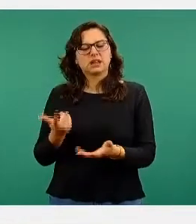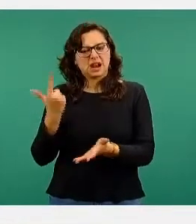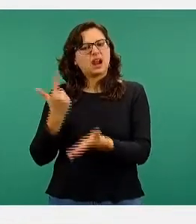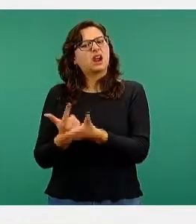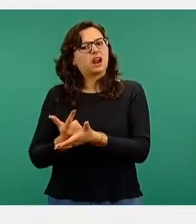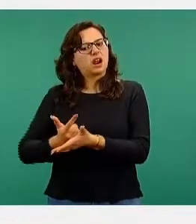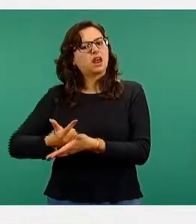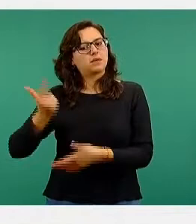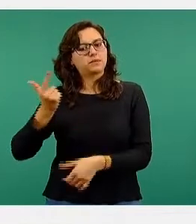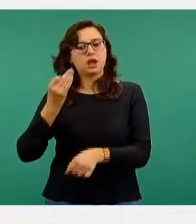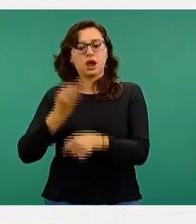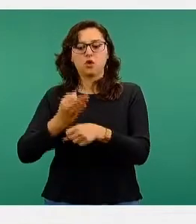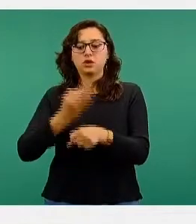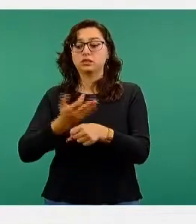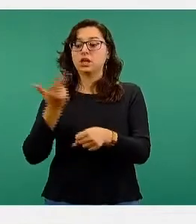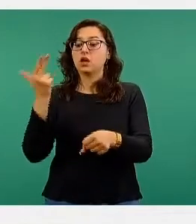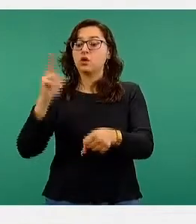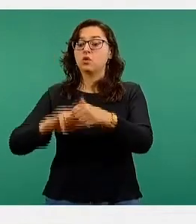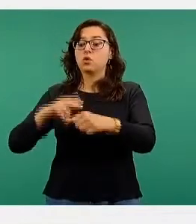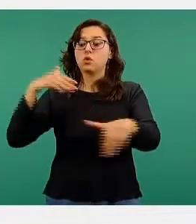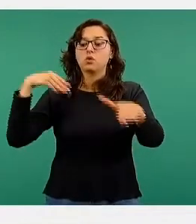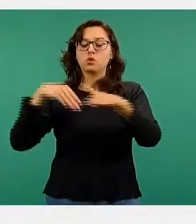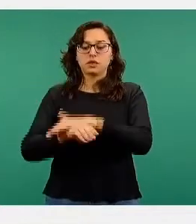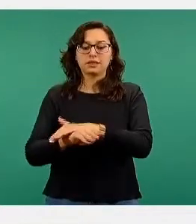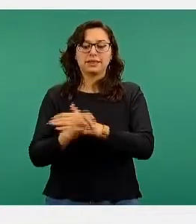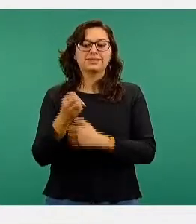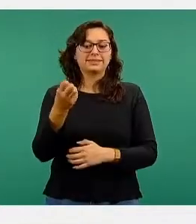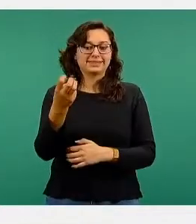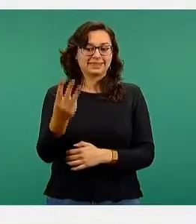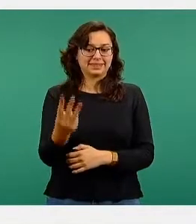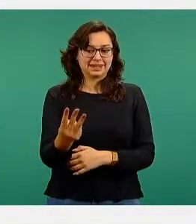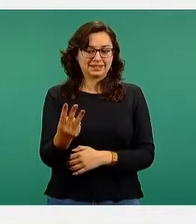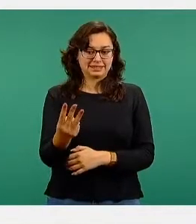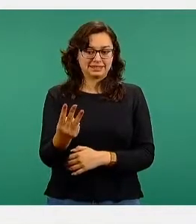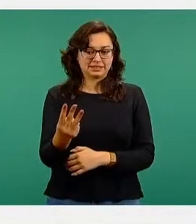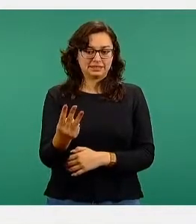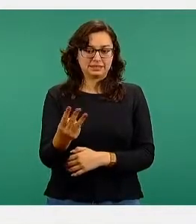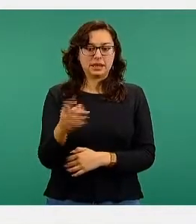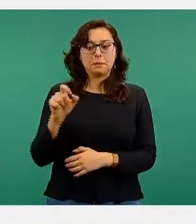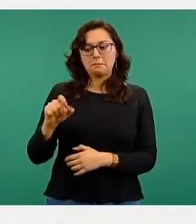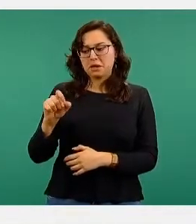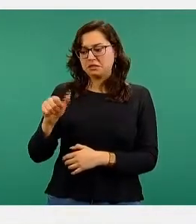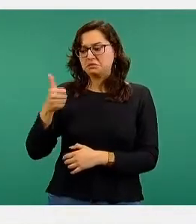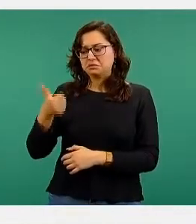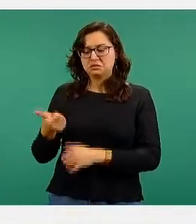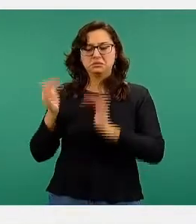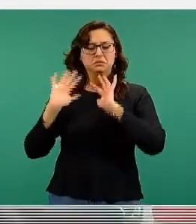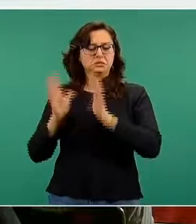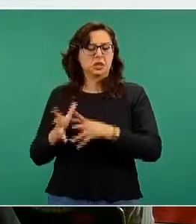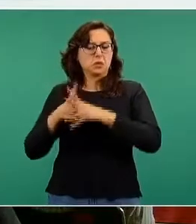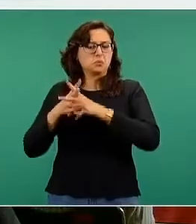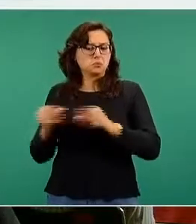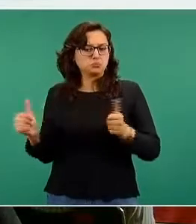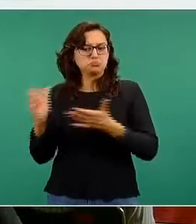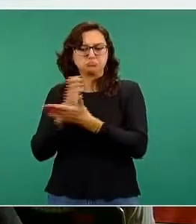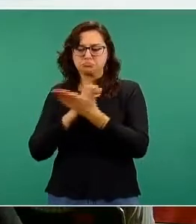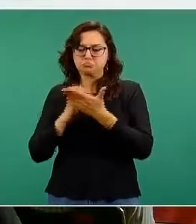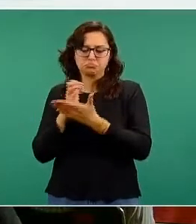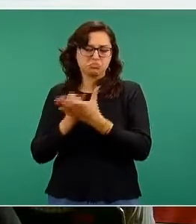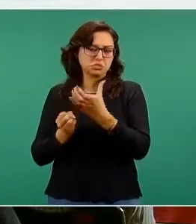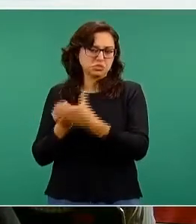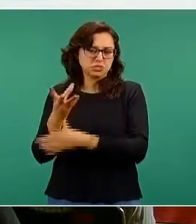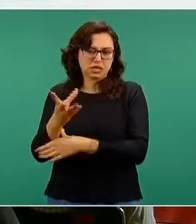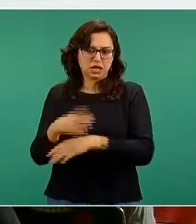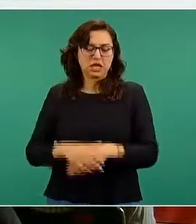están hospitalizados 3 de estos 29, 26 fueron ya dadas de alta. Aquí